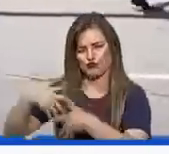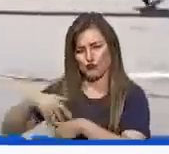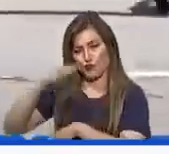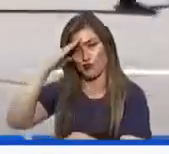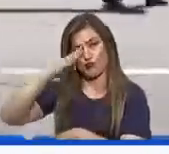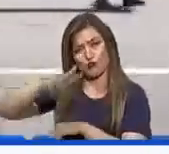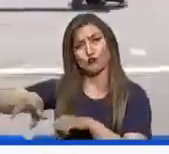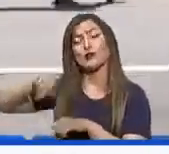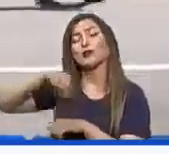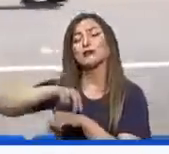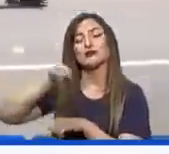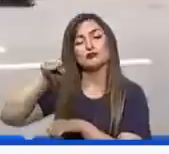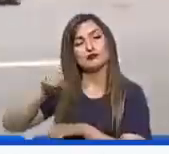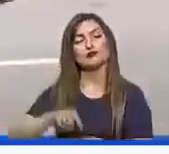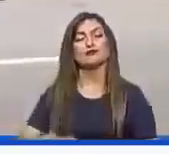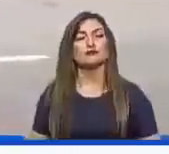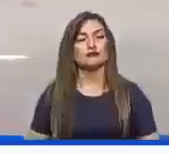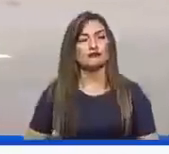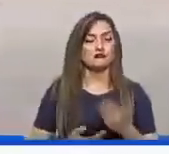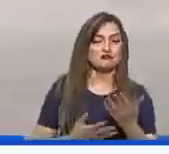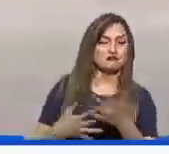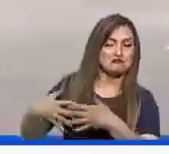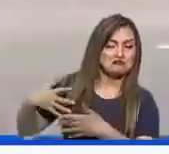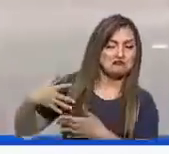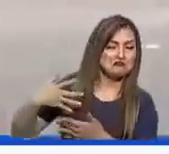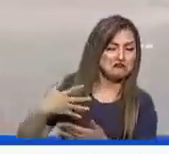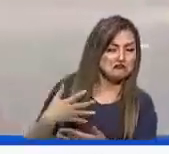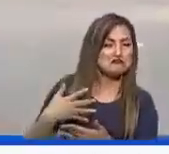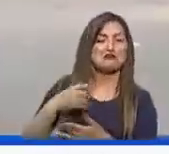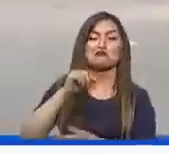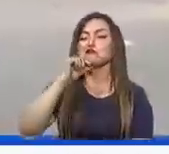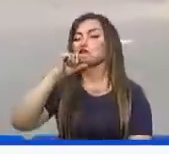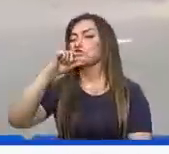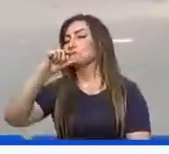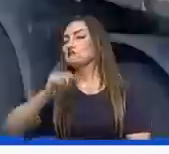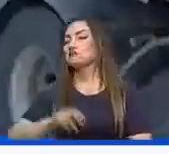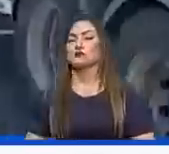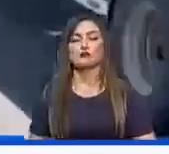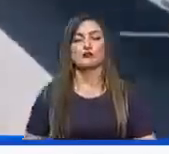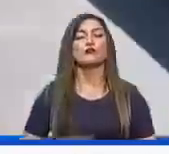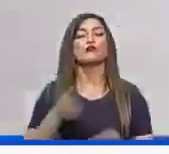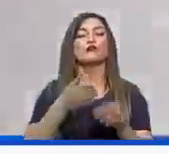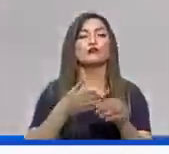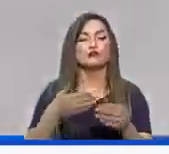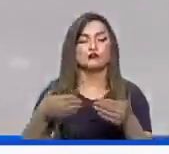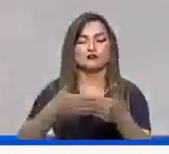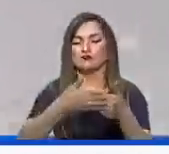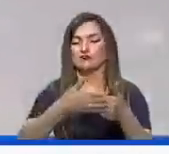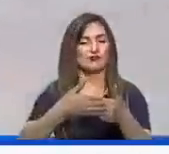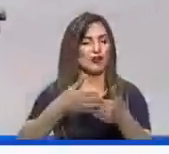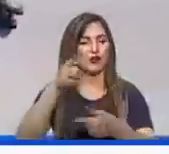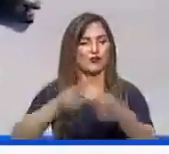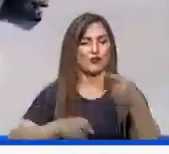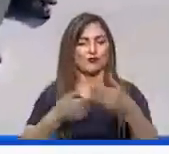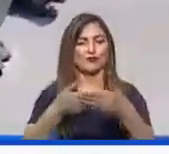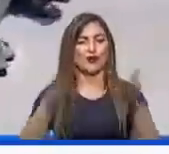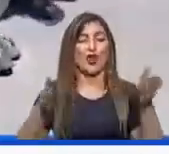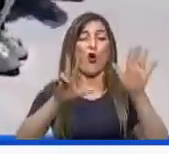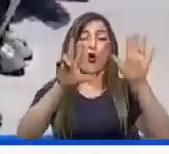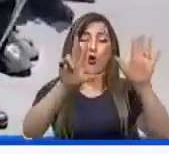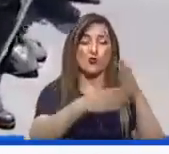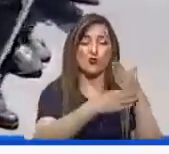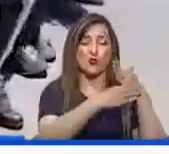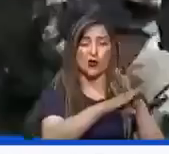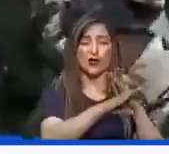está a punto de llegar y lo que desean es abrir la vía recordemos que al menos ocho bloqueos se encuentran desde el sector de sambo que